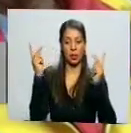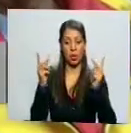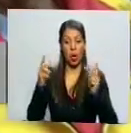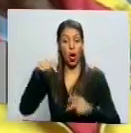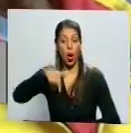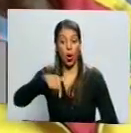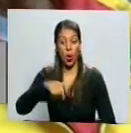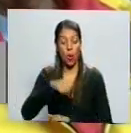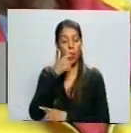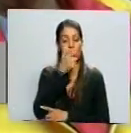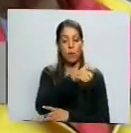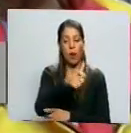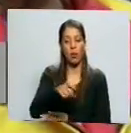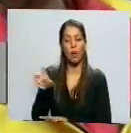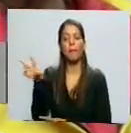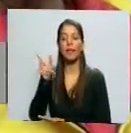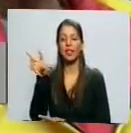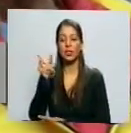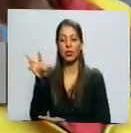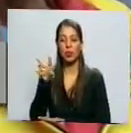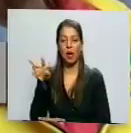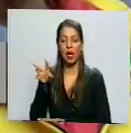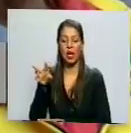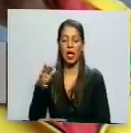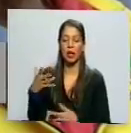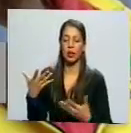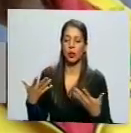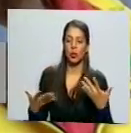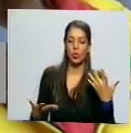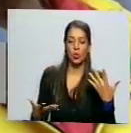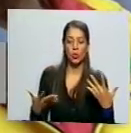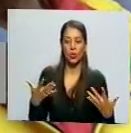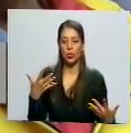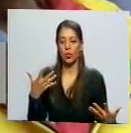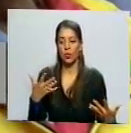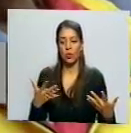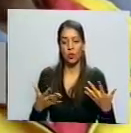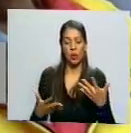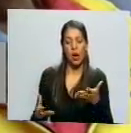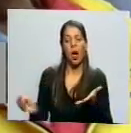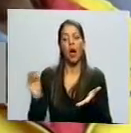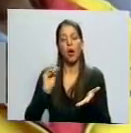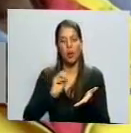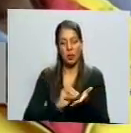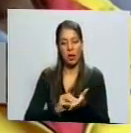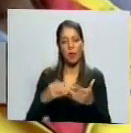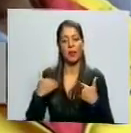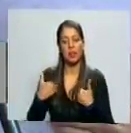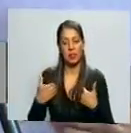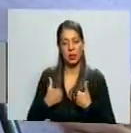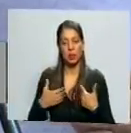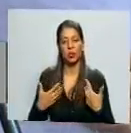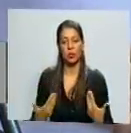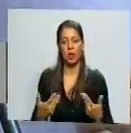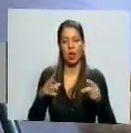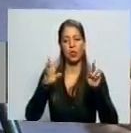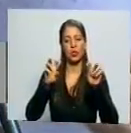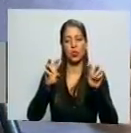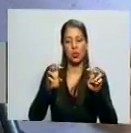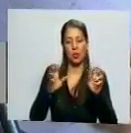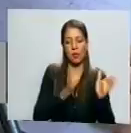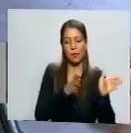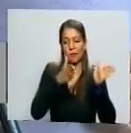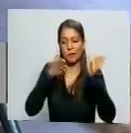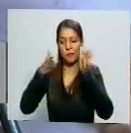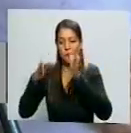el pueblo venezolano se debate en este nuevo trance, en esta nueva